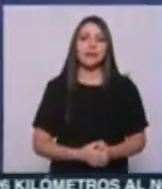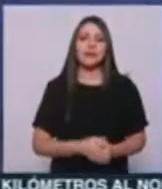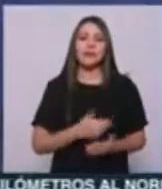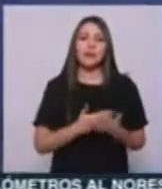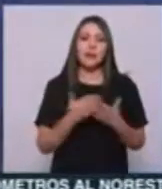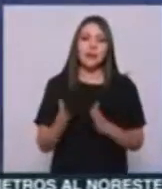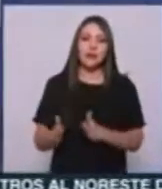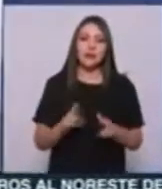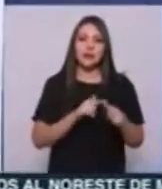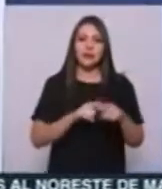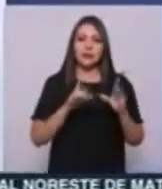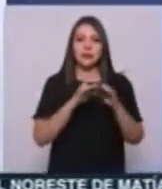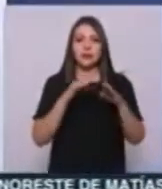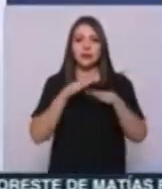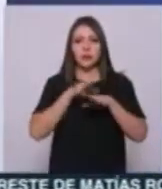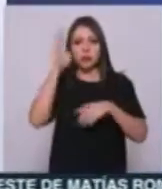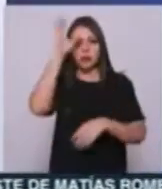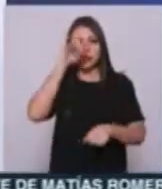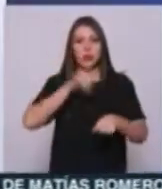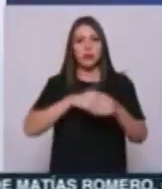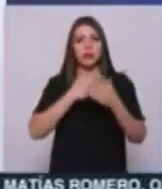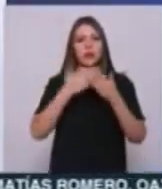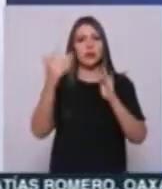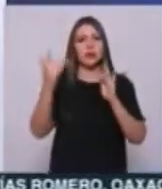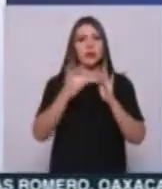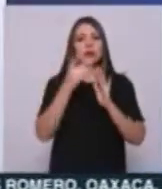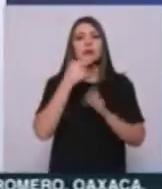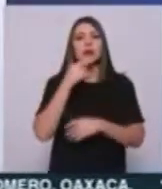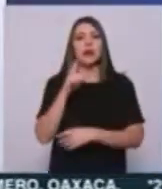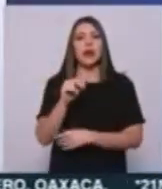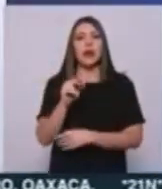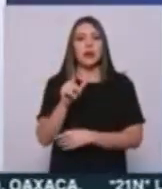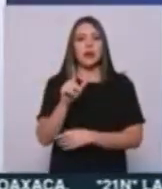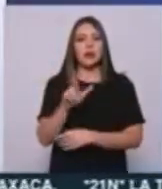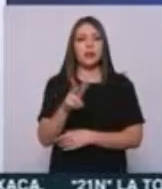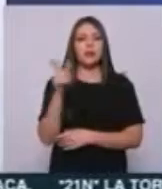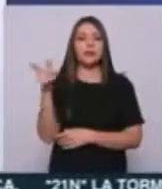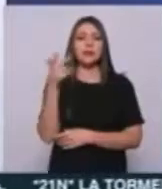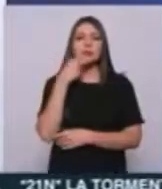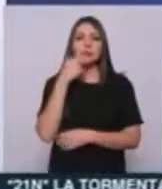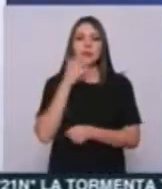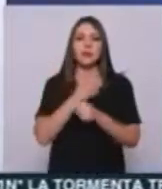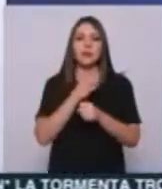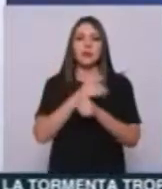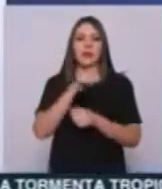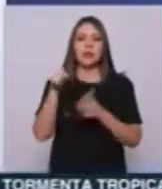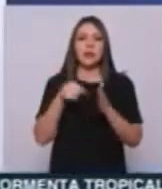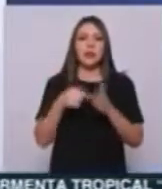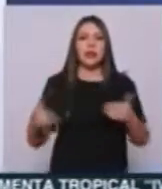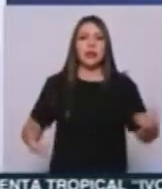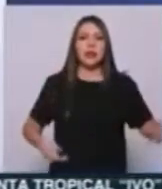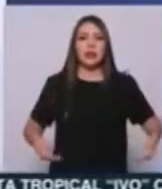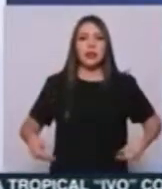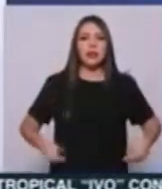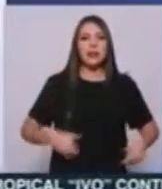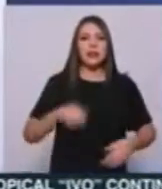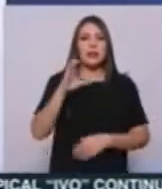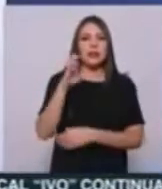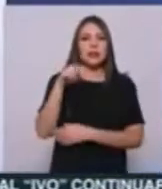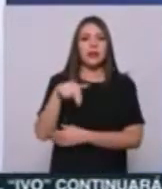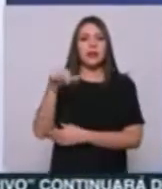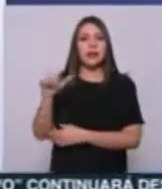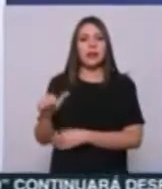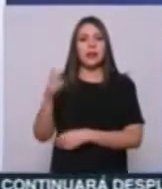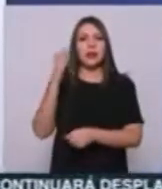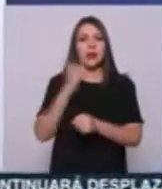Seguimos con temas culturales, es momento de enlazarnos con nuestro compañero Raúl Quesada. Él se encuentra en el Teatro del Centro Nacional de las Artes, donde